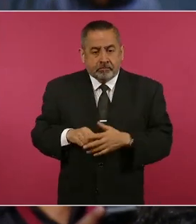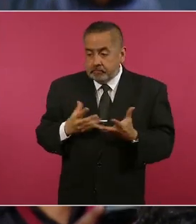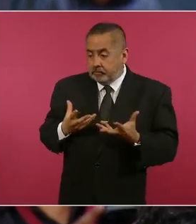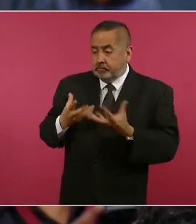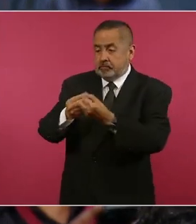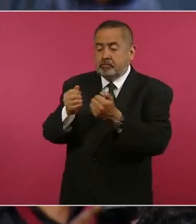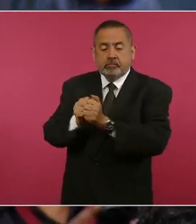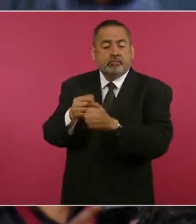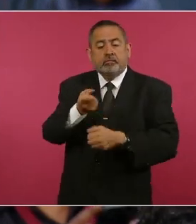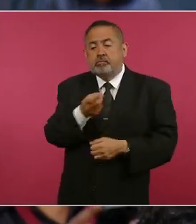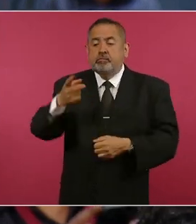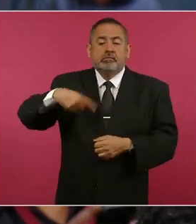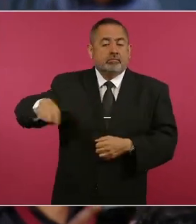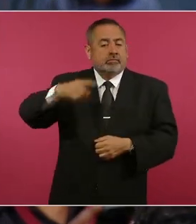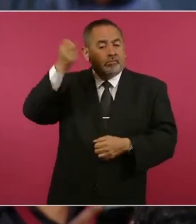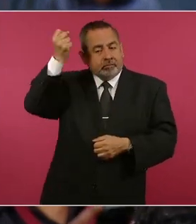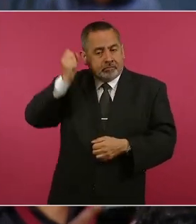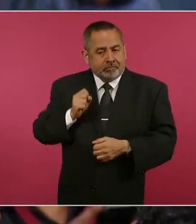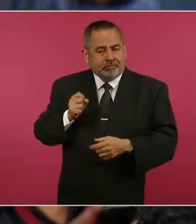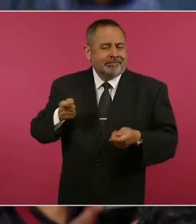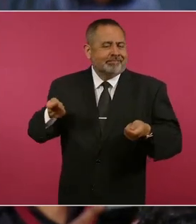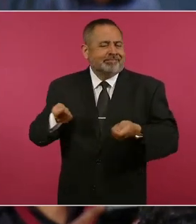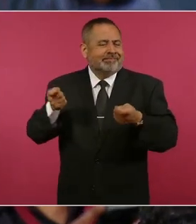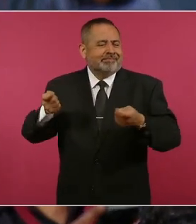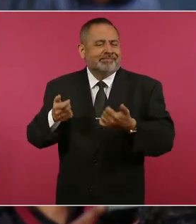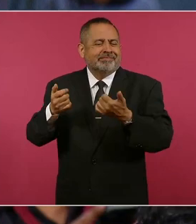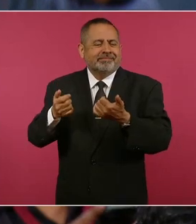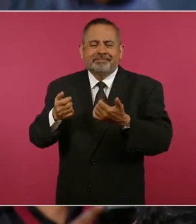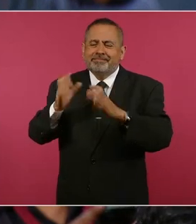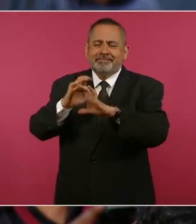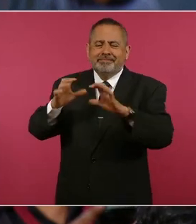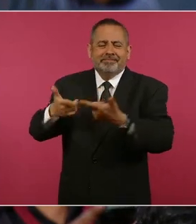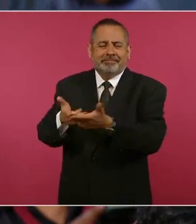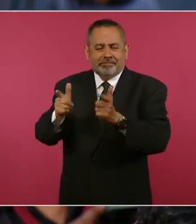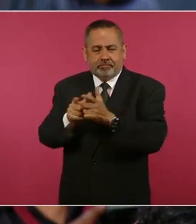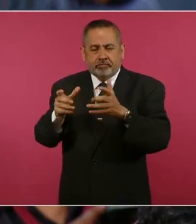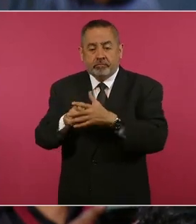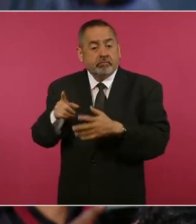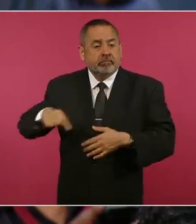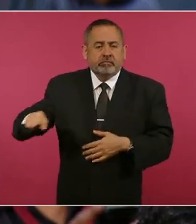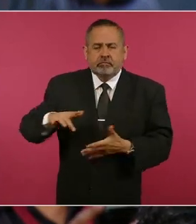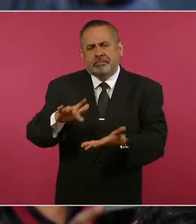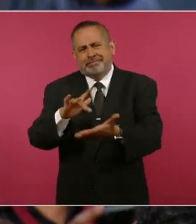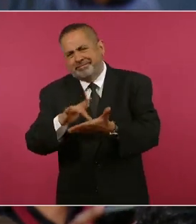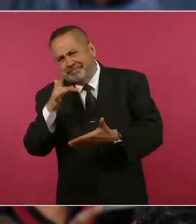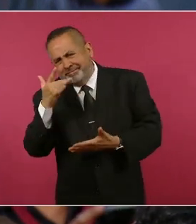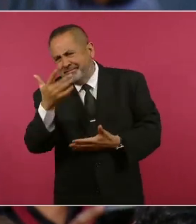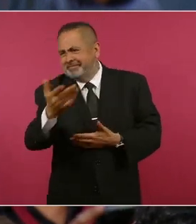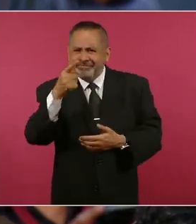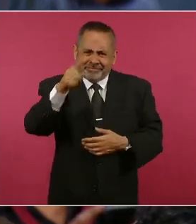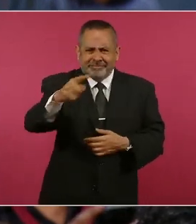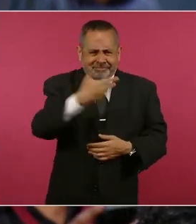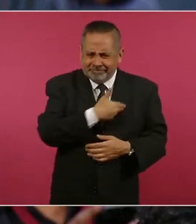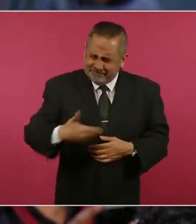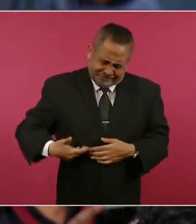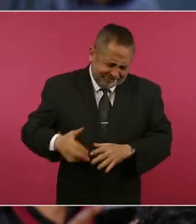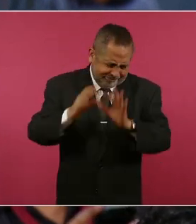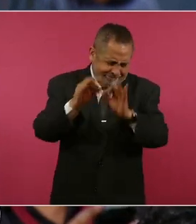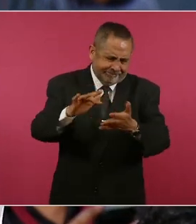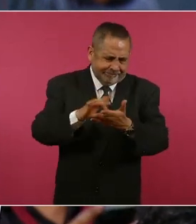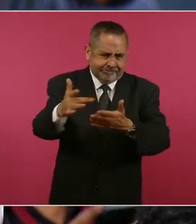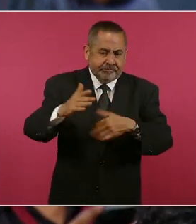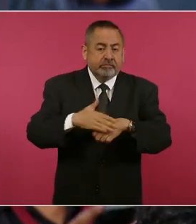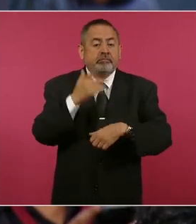de sinaloenses que están ahí y están muy agradecidos con usted,